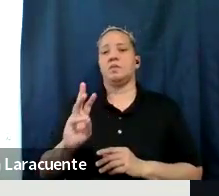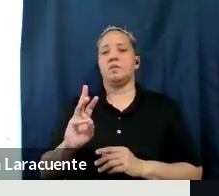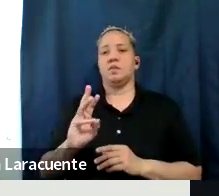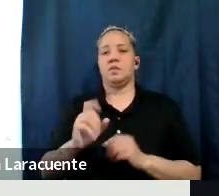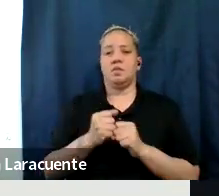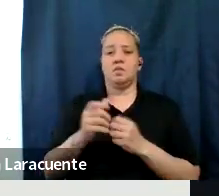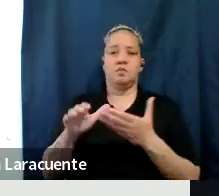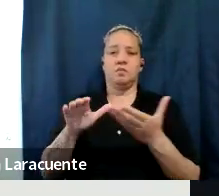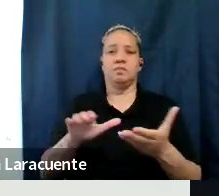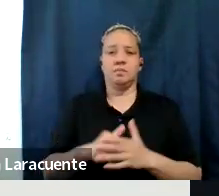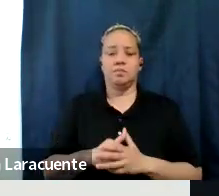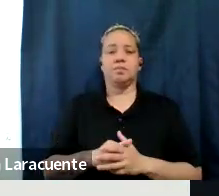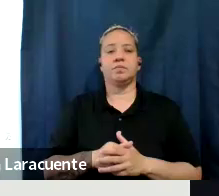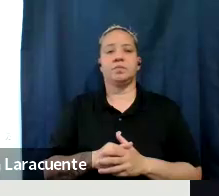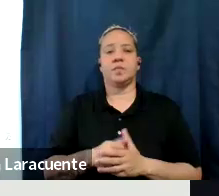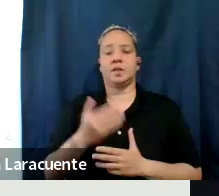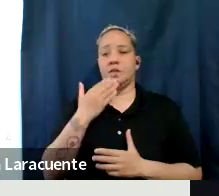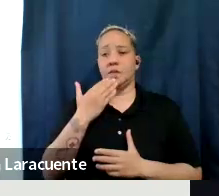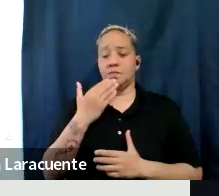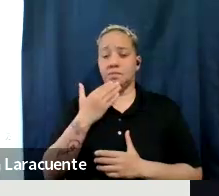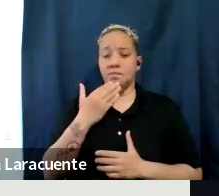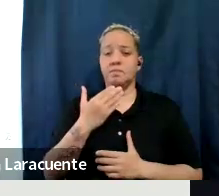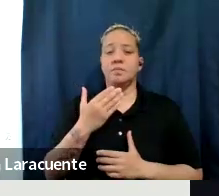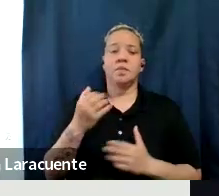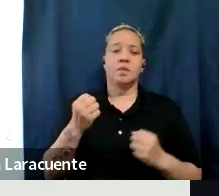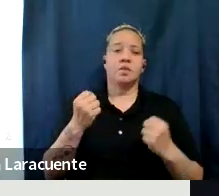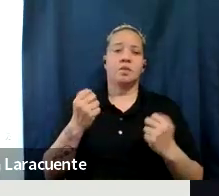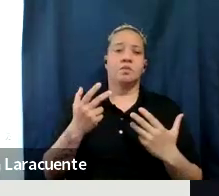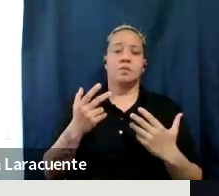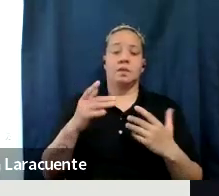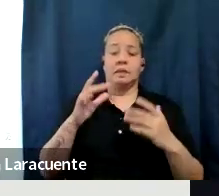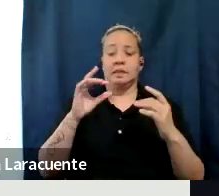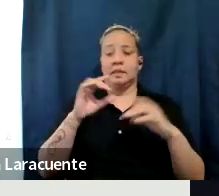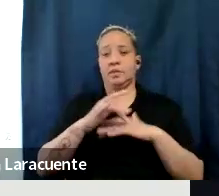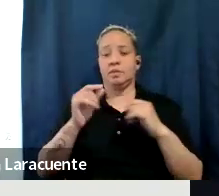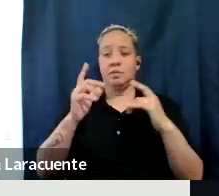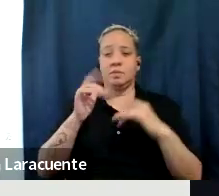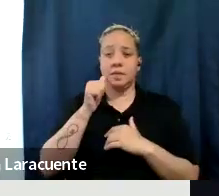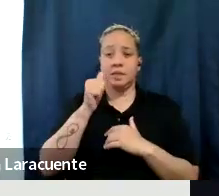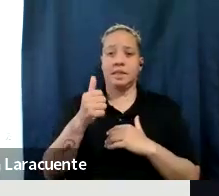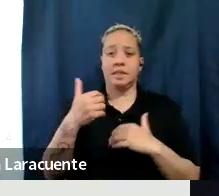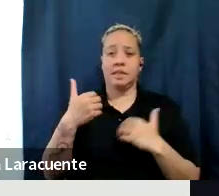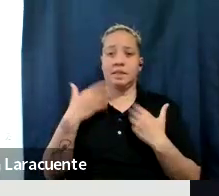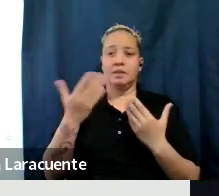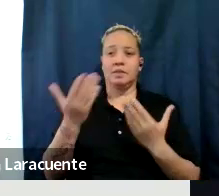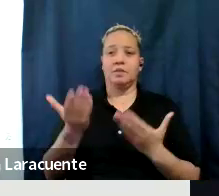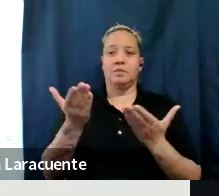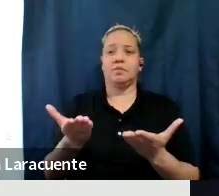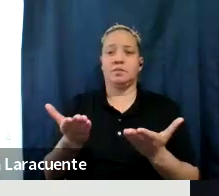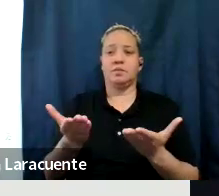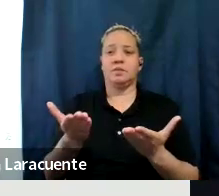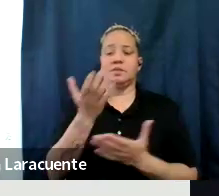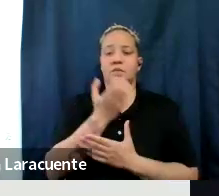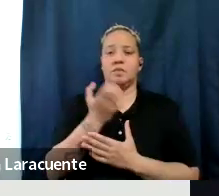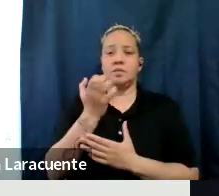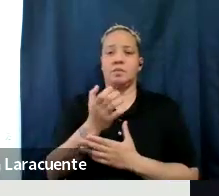fallecido. De verdad le agradezco mucho el que esté amanecido y que mañana tiene que ofrecer su examen